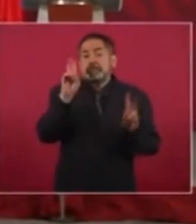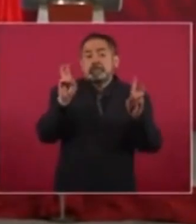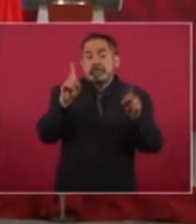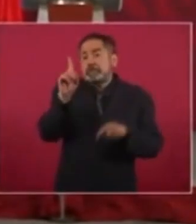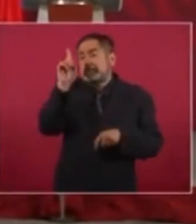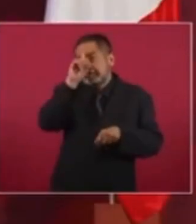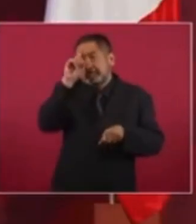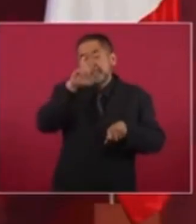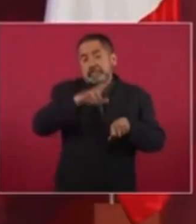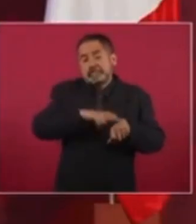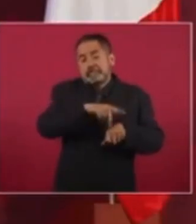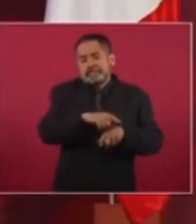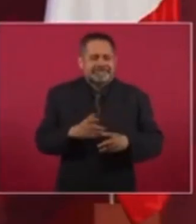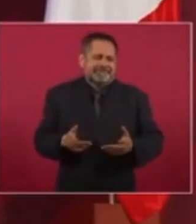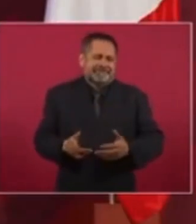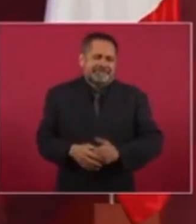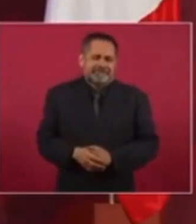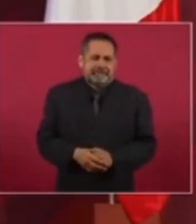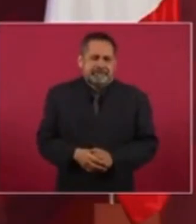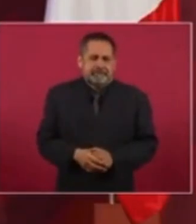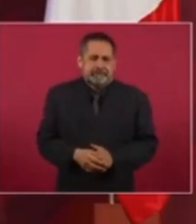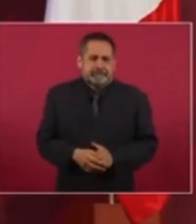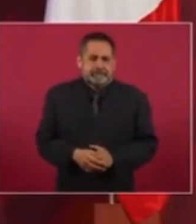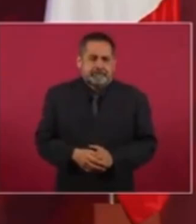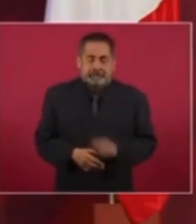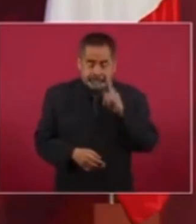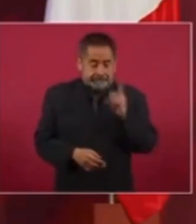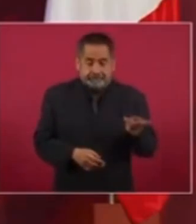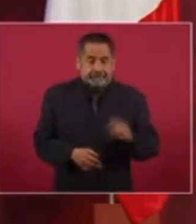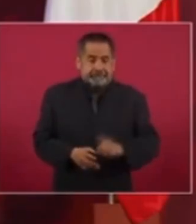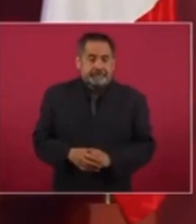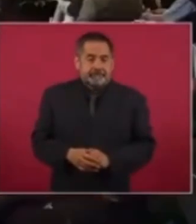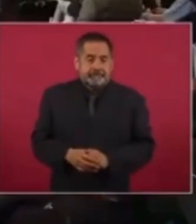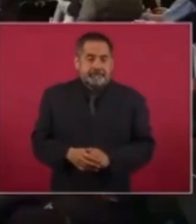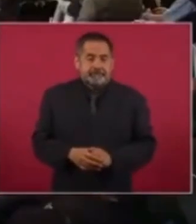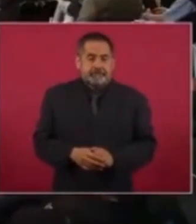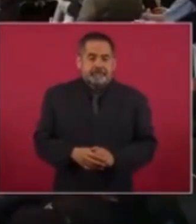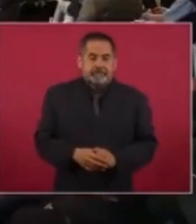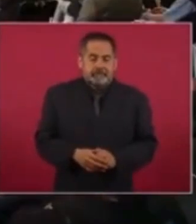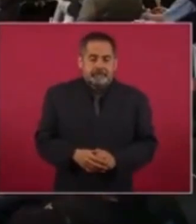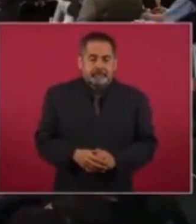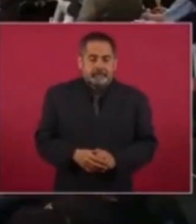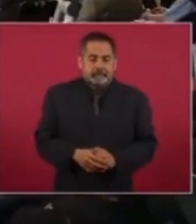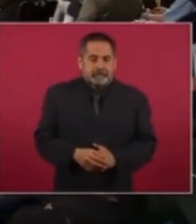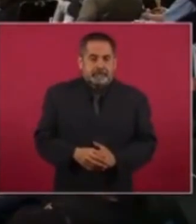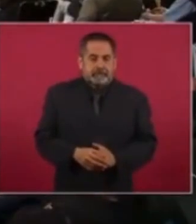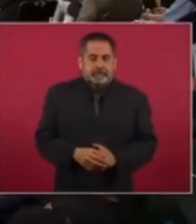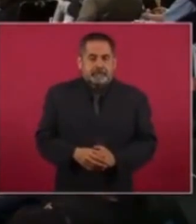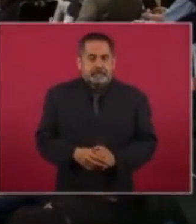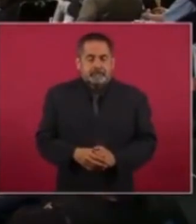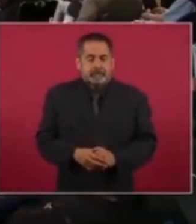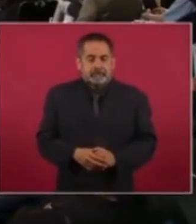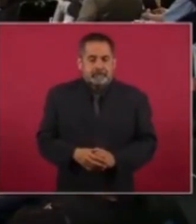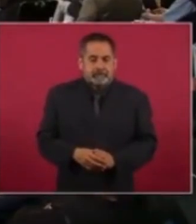pregonando como democráticos, como si fueran los paladines de la democracia. Vamos a escuchar el video